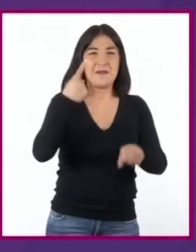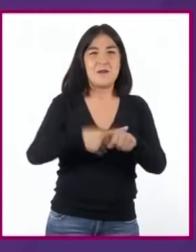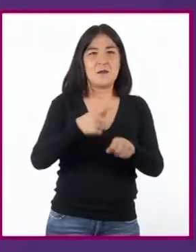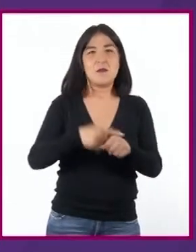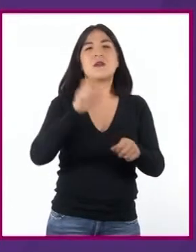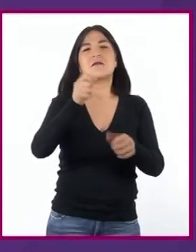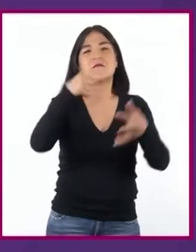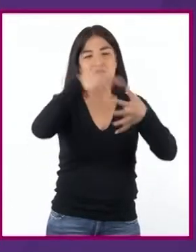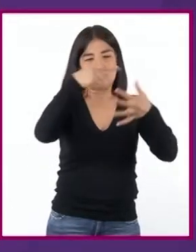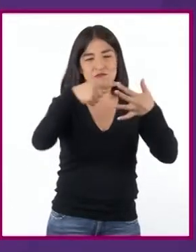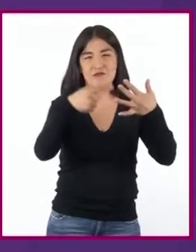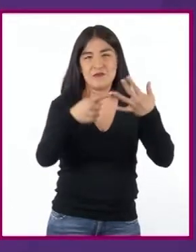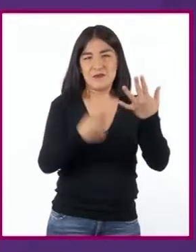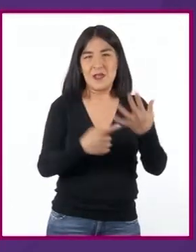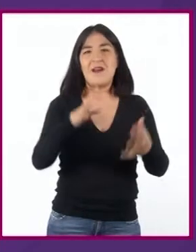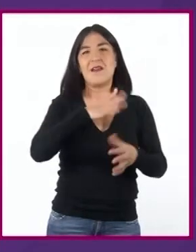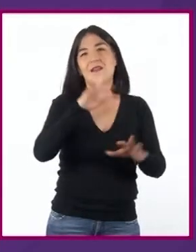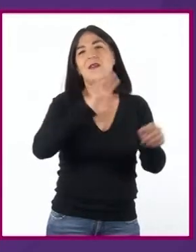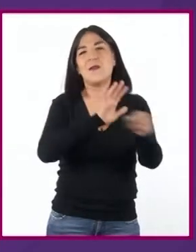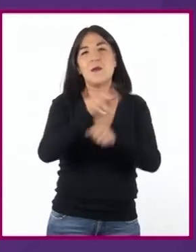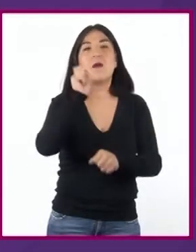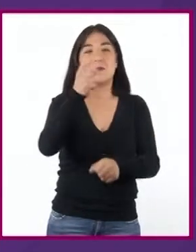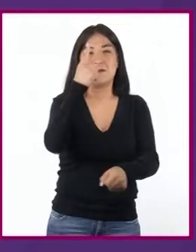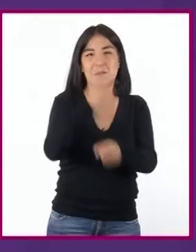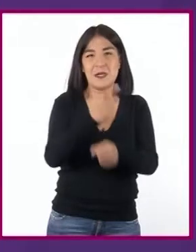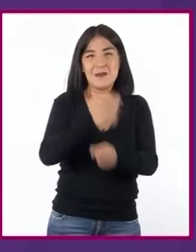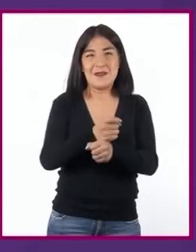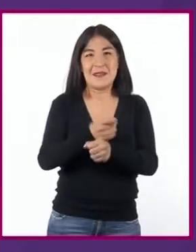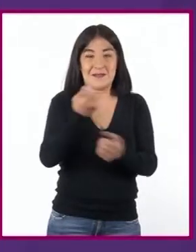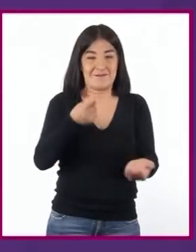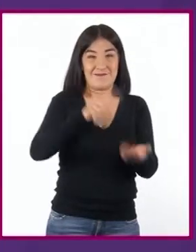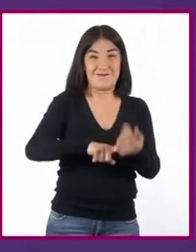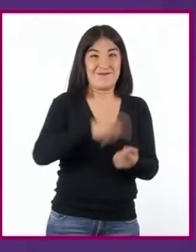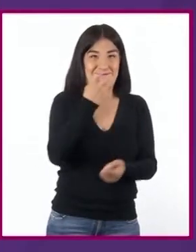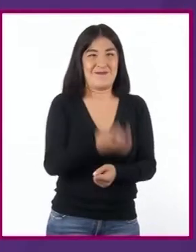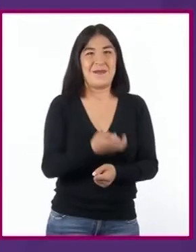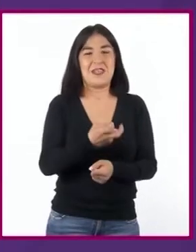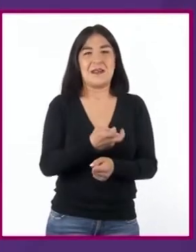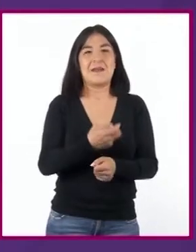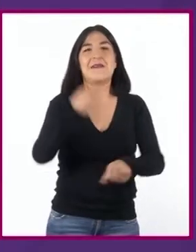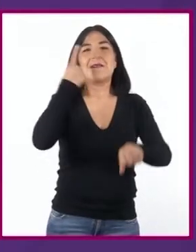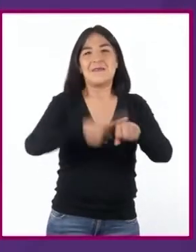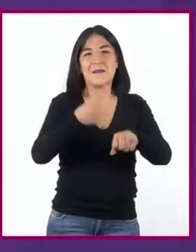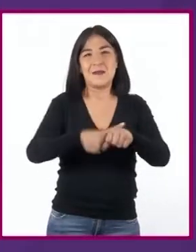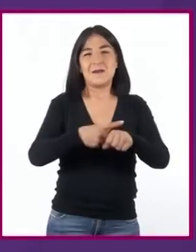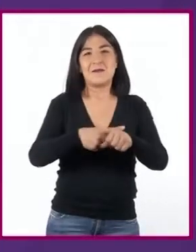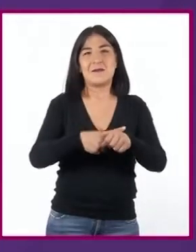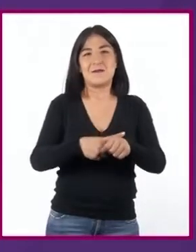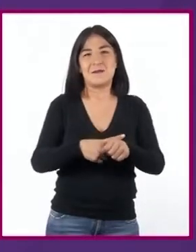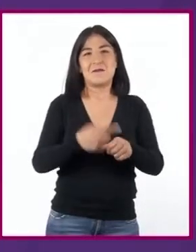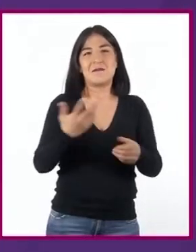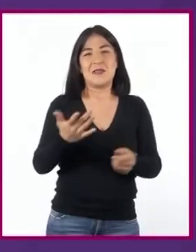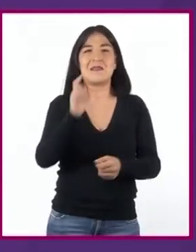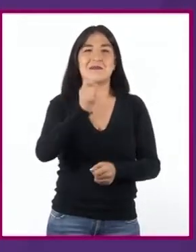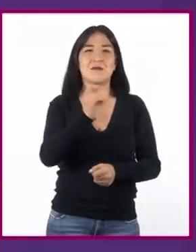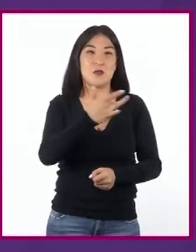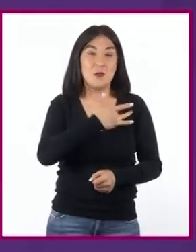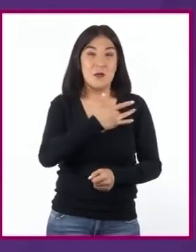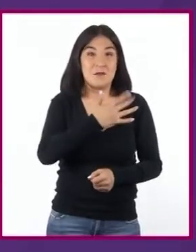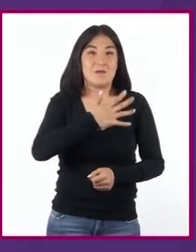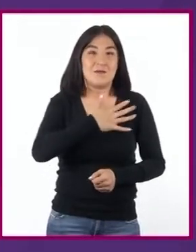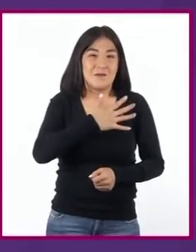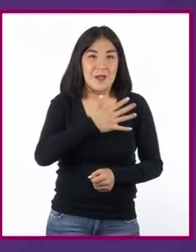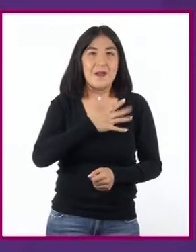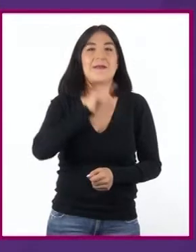dividir en varias secciones. Principalmente dentro de estas tenemos a las enfermedades propiamente cardíacas,